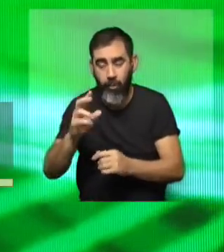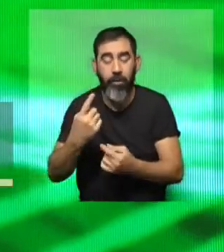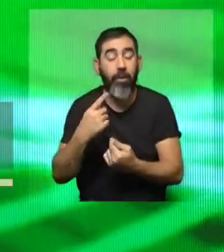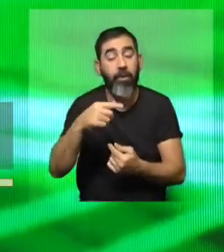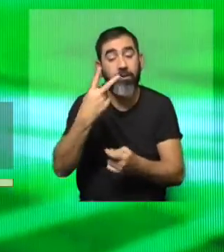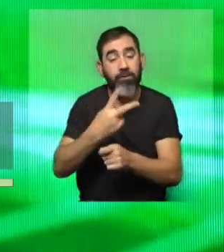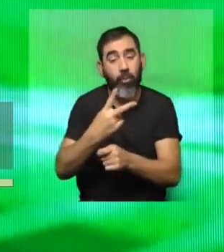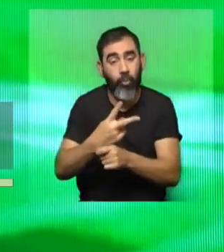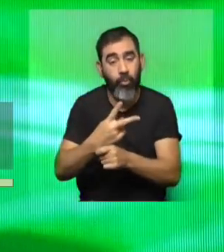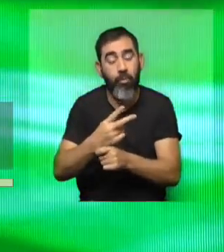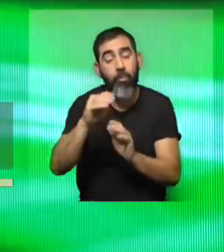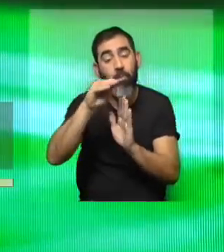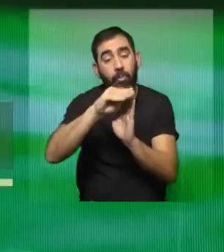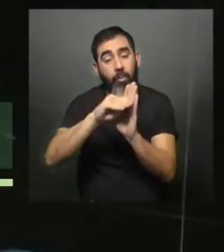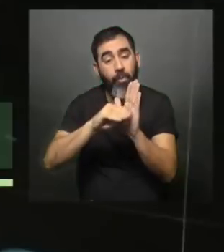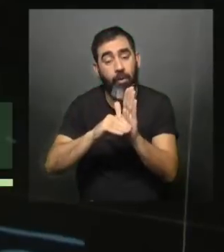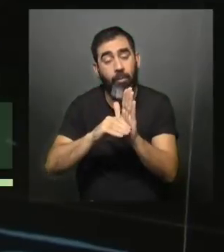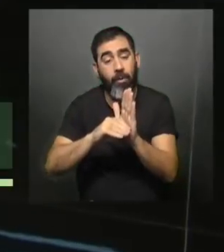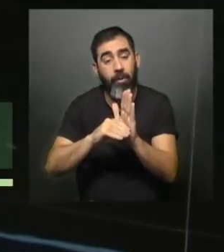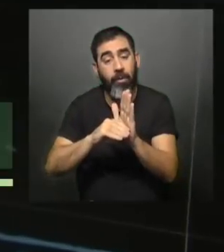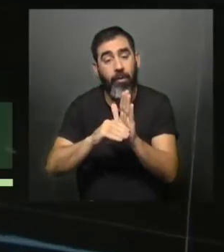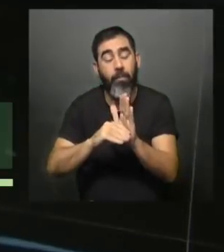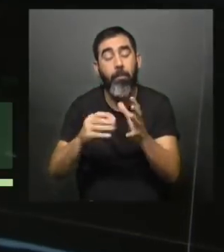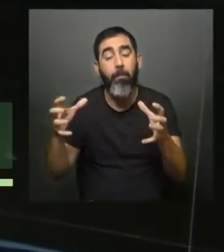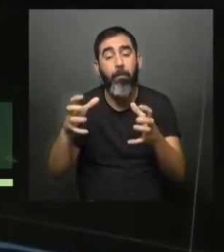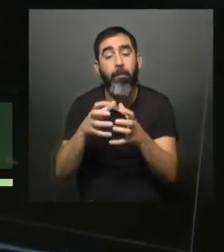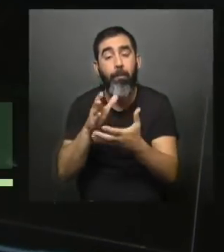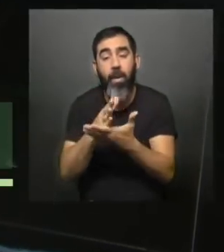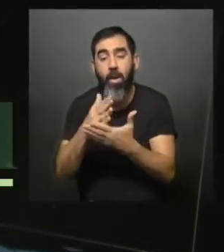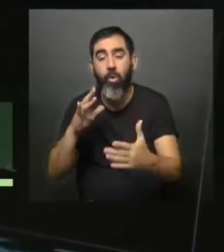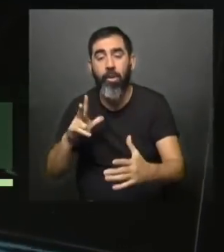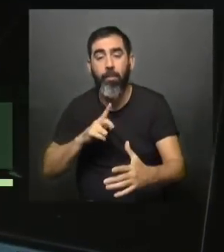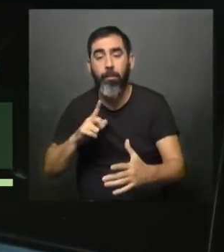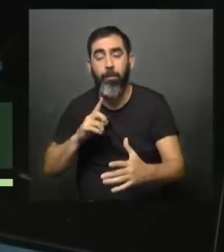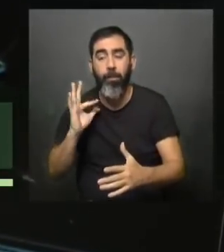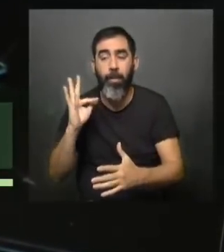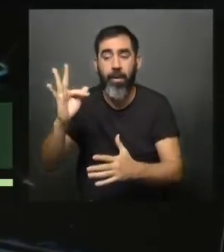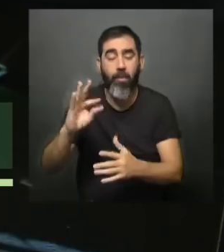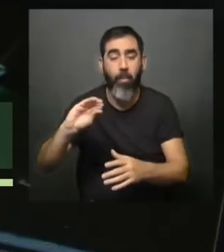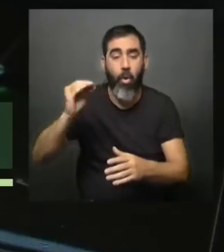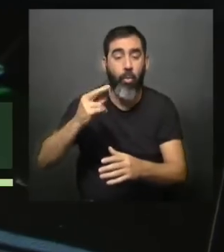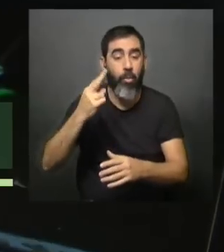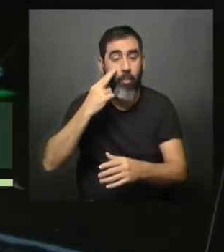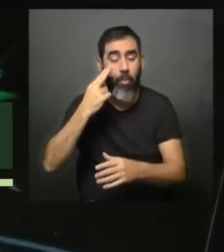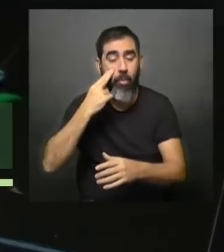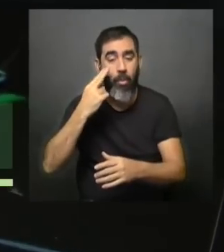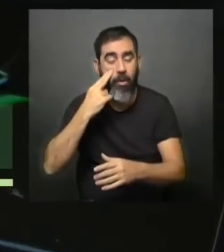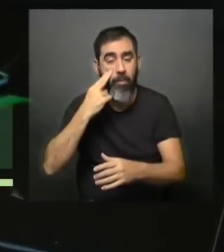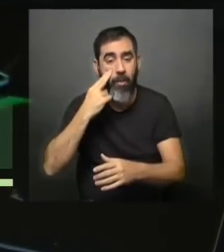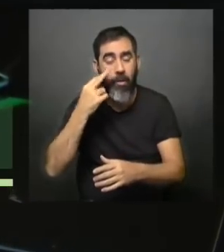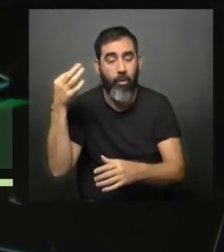tenemos un programa dentro de la dirección que es pelo también de la esperanza que apunta a jóvenes que están con problemas de